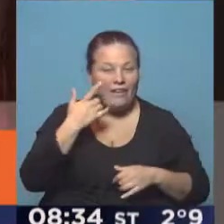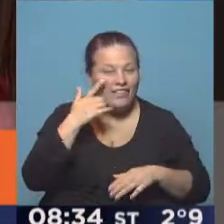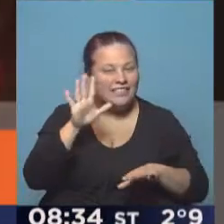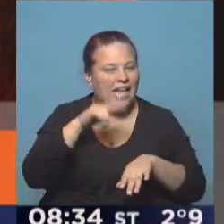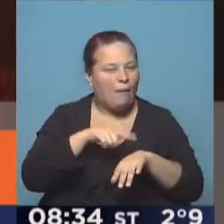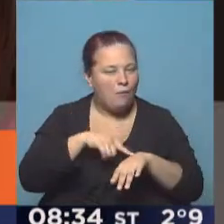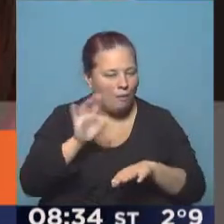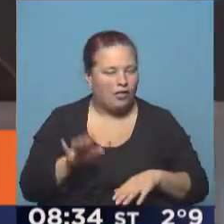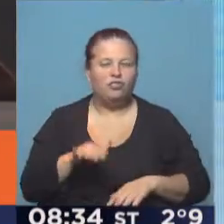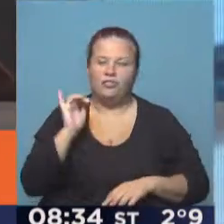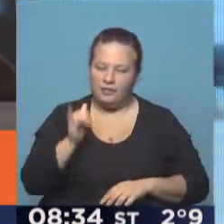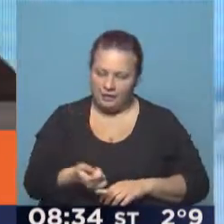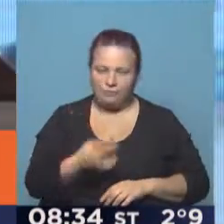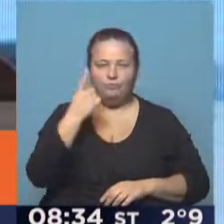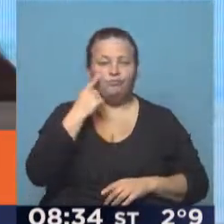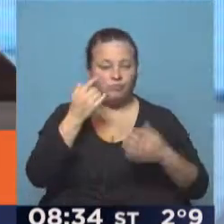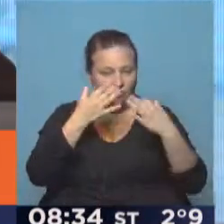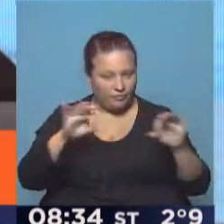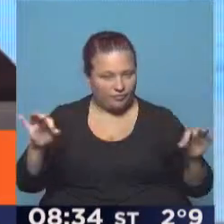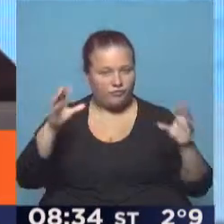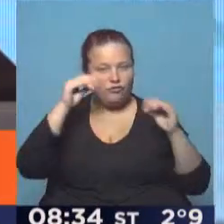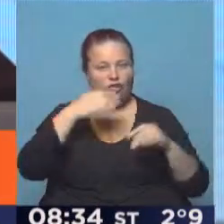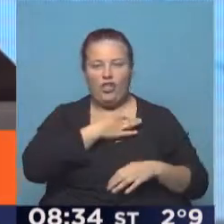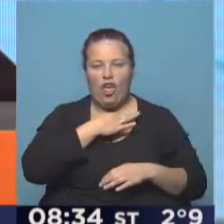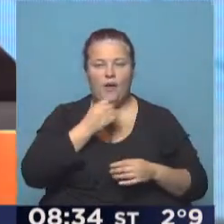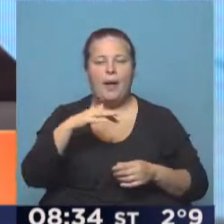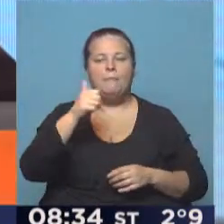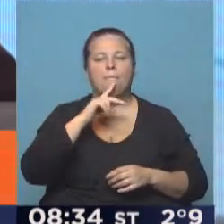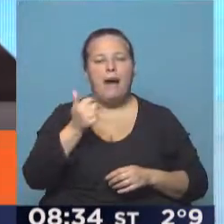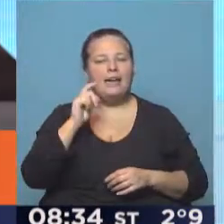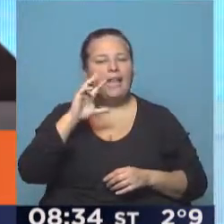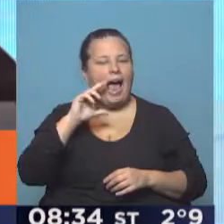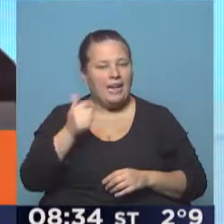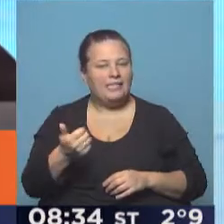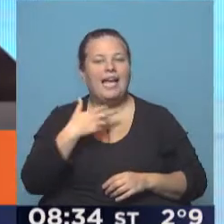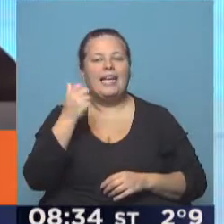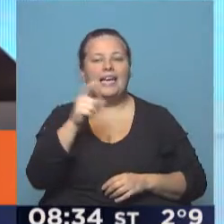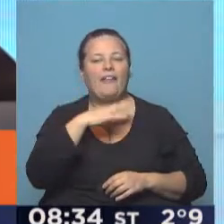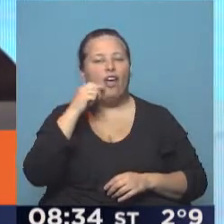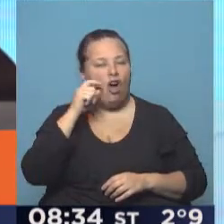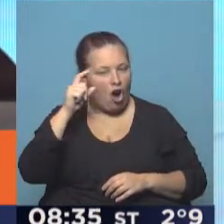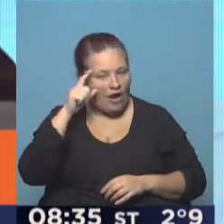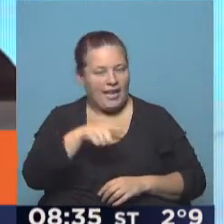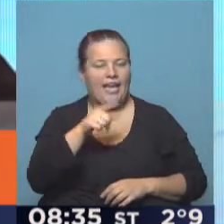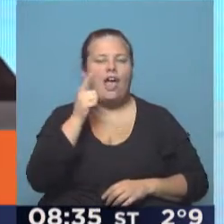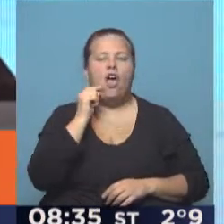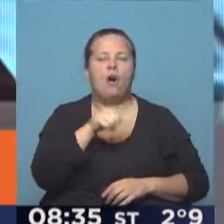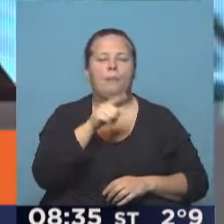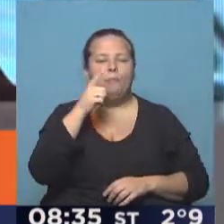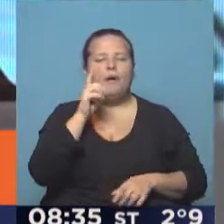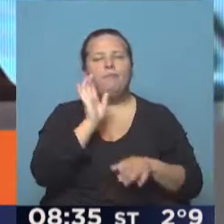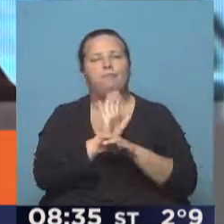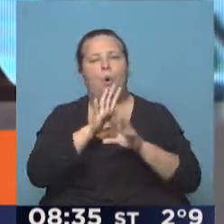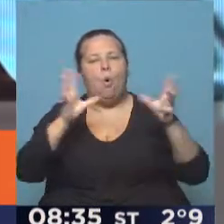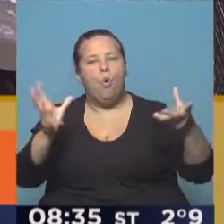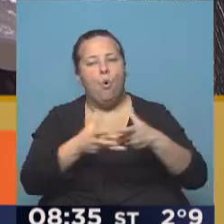ese momento. Sí, hay un sobreviviente de la noche de las corbatas, que es Marta García de Candeloro, que era hija de Jorge Candeloro, que era digamos, dentro